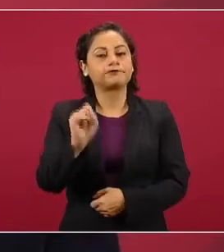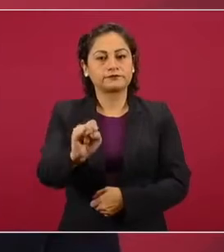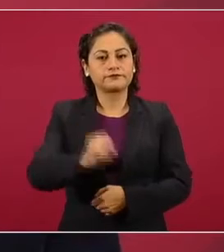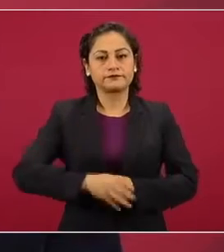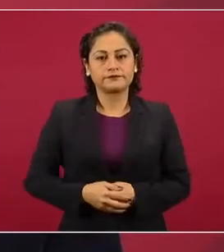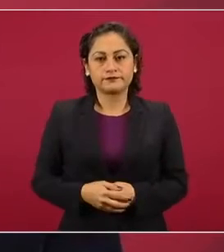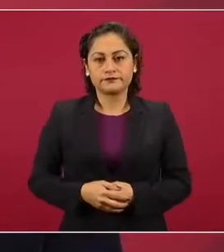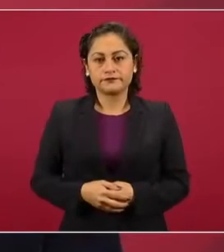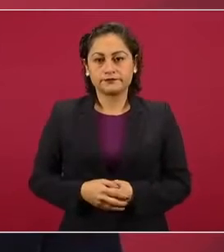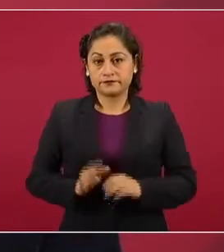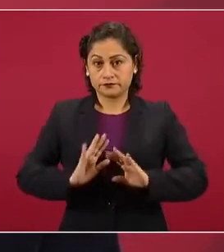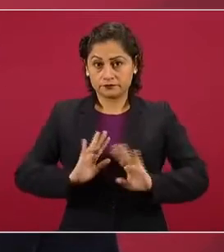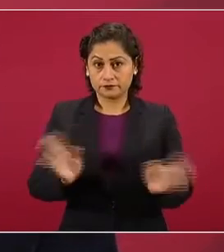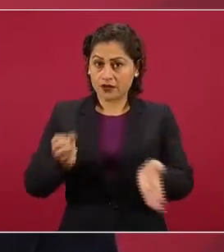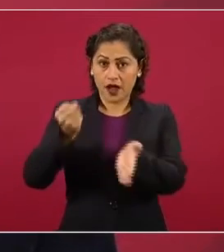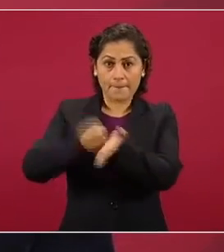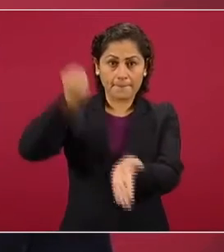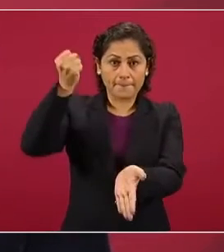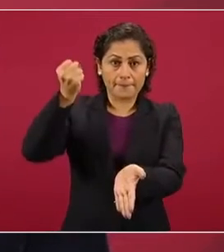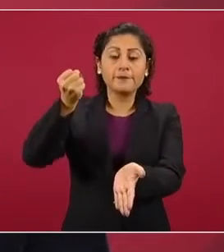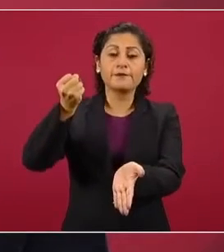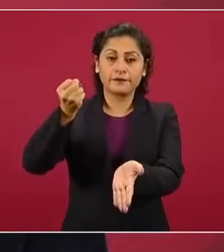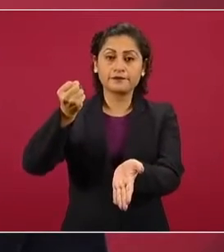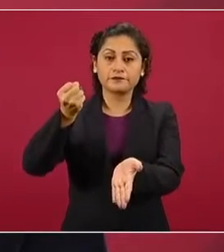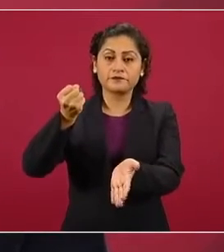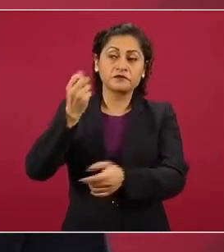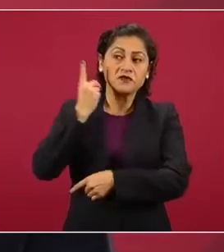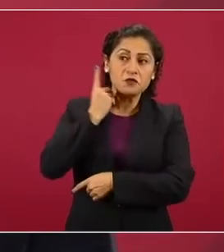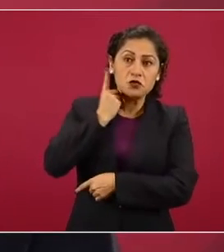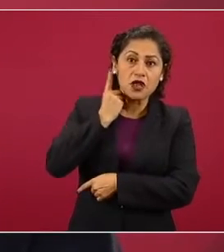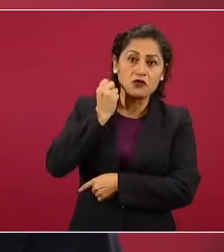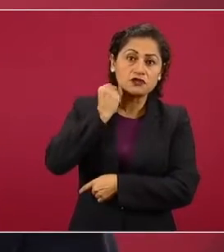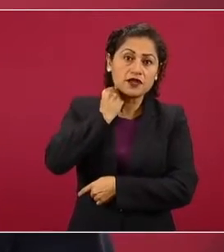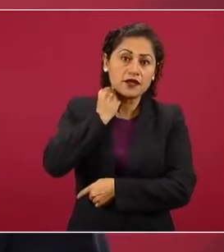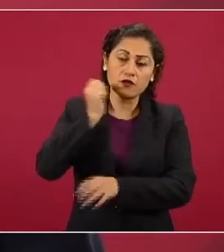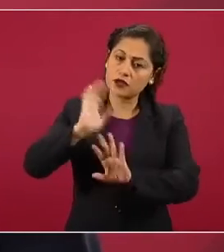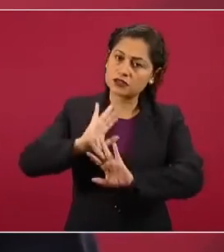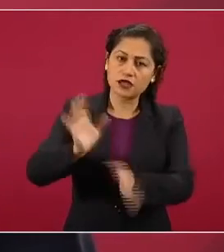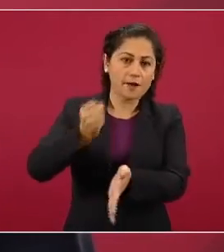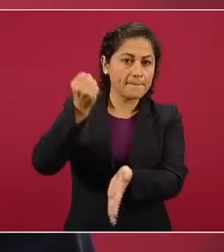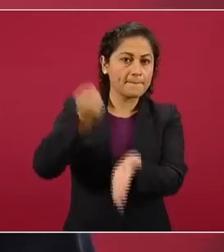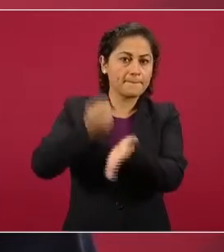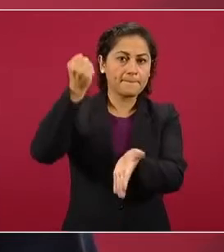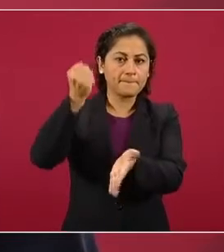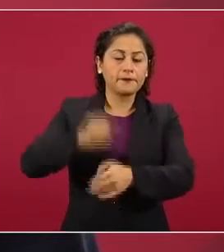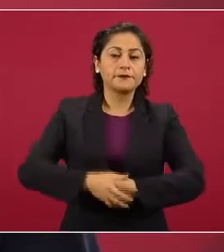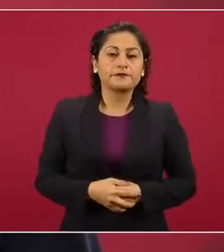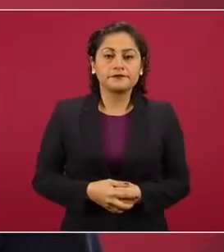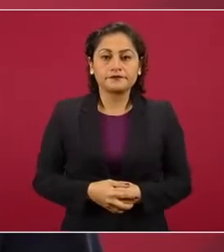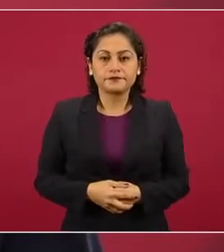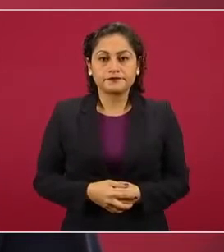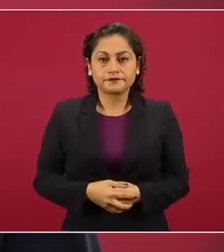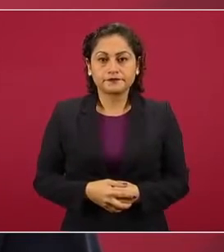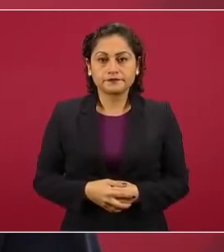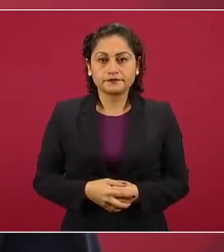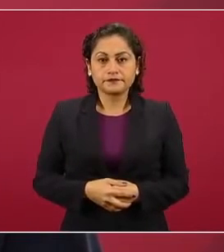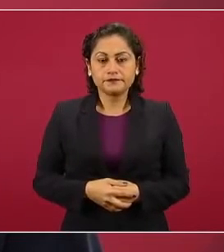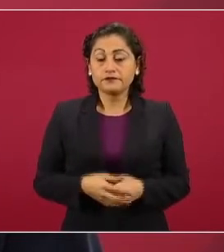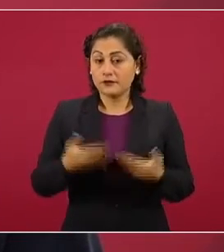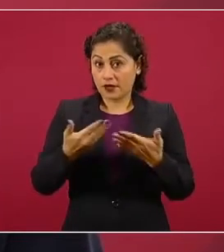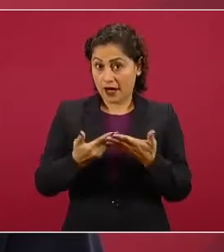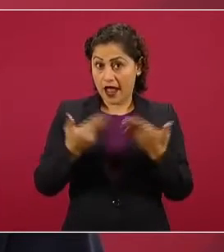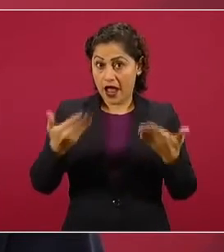Como ya se aprobó en las dos cámaras, ya